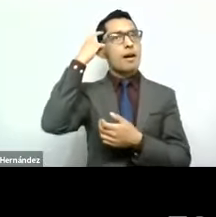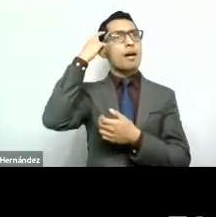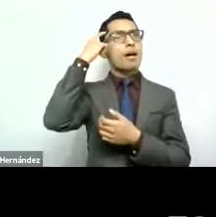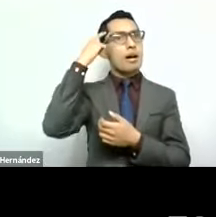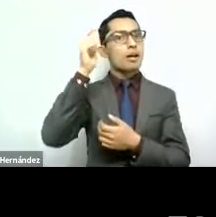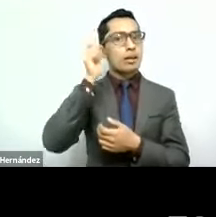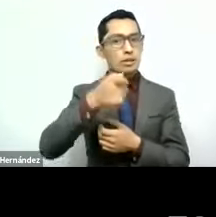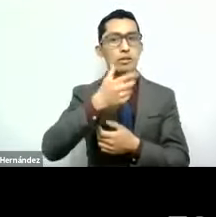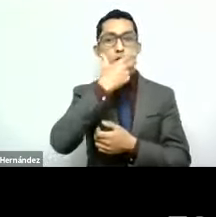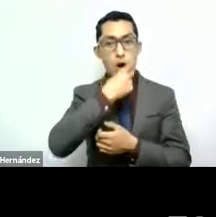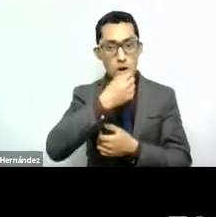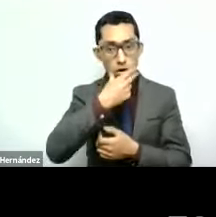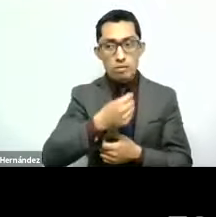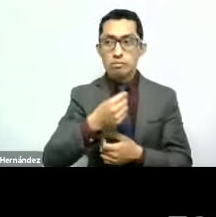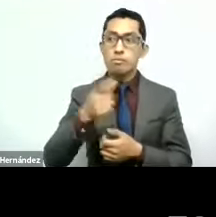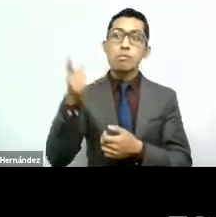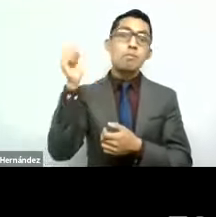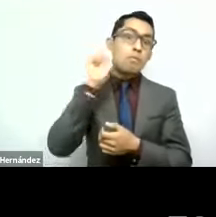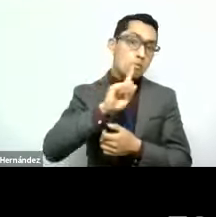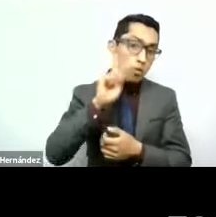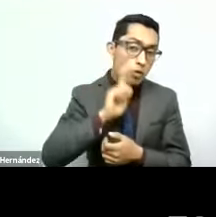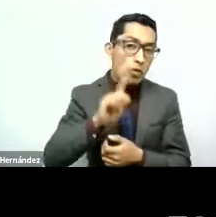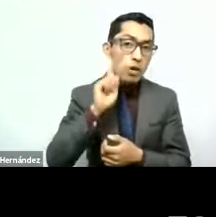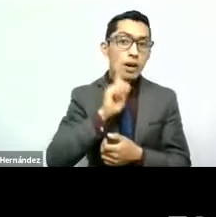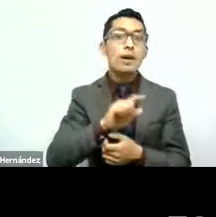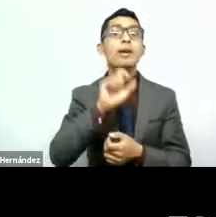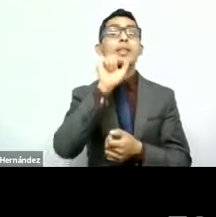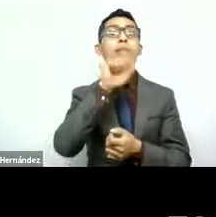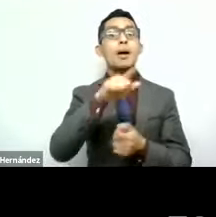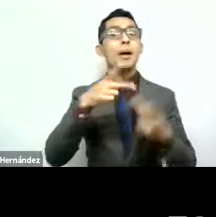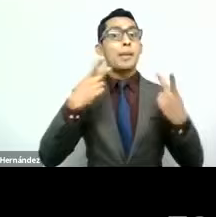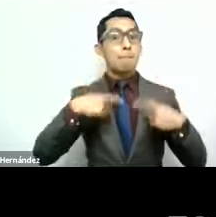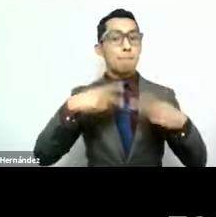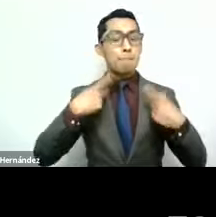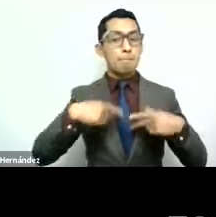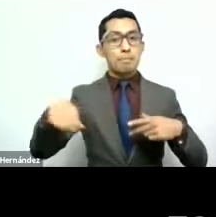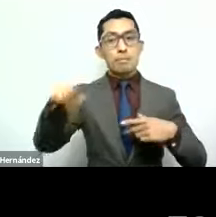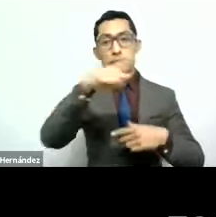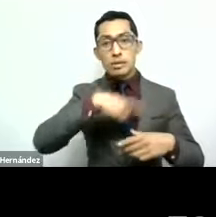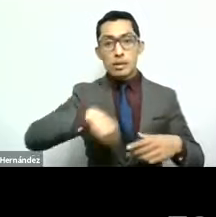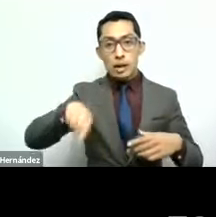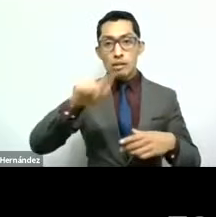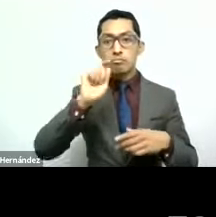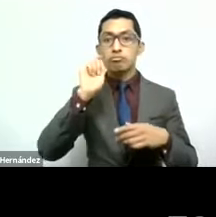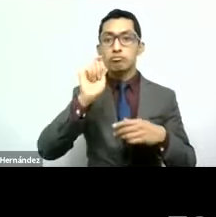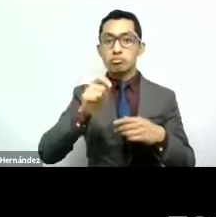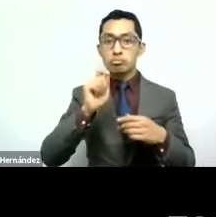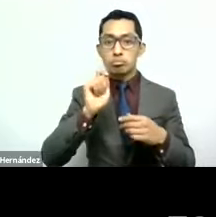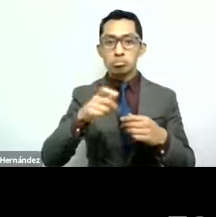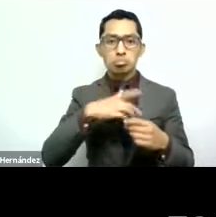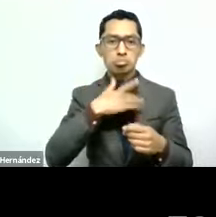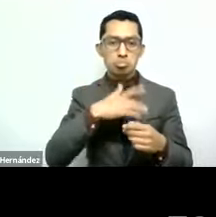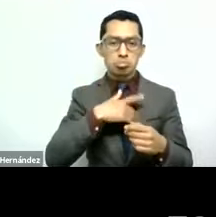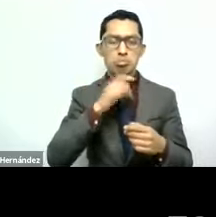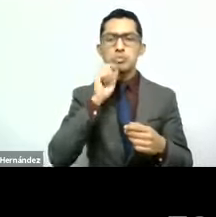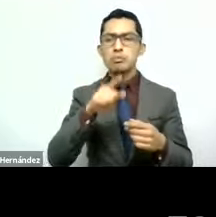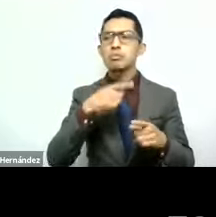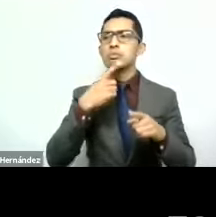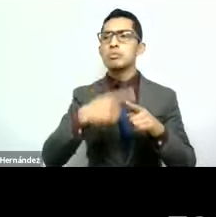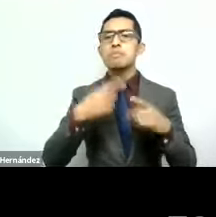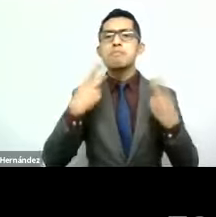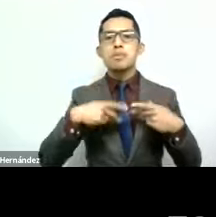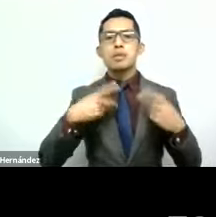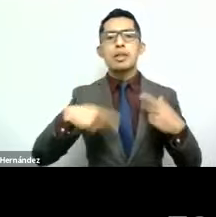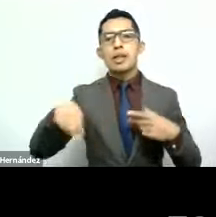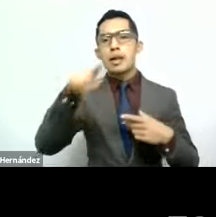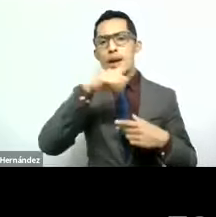los hombres, a las mujeres, a las personas que se consideran no binarias, incluyo a quienes